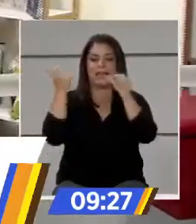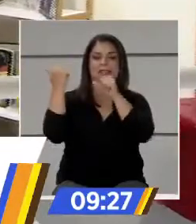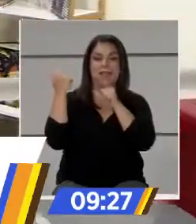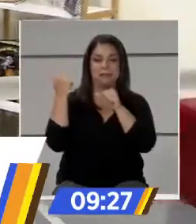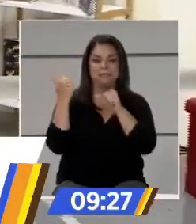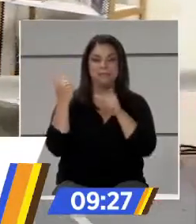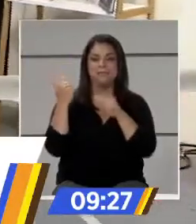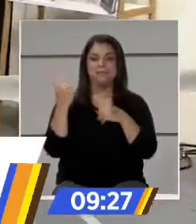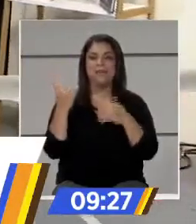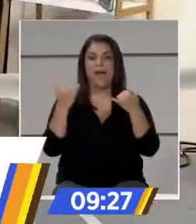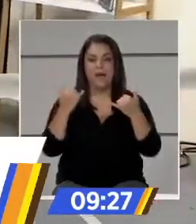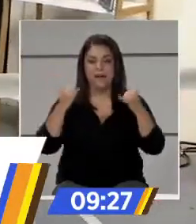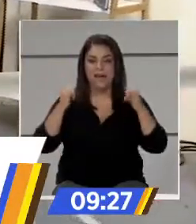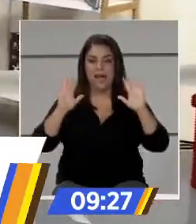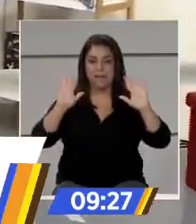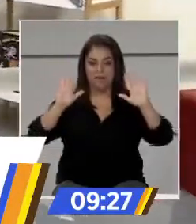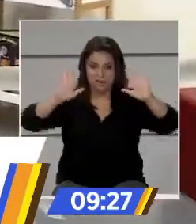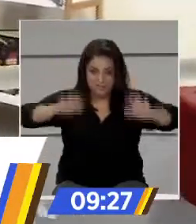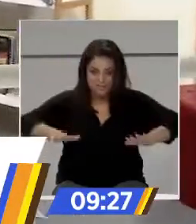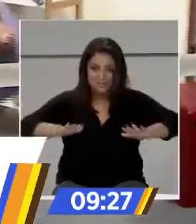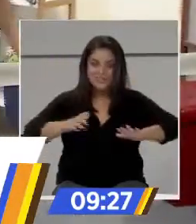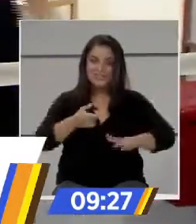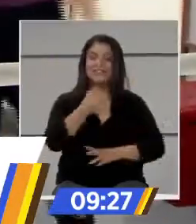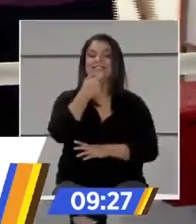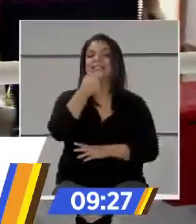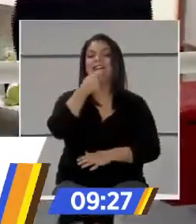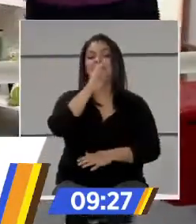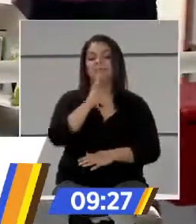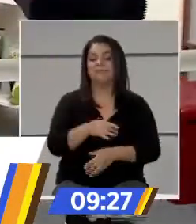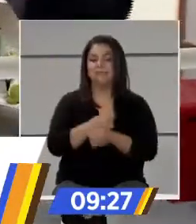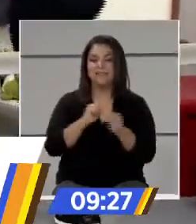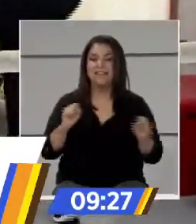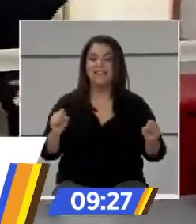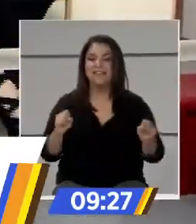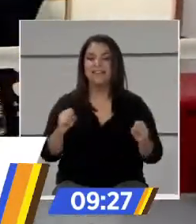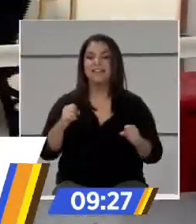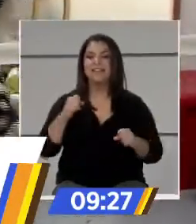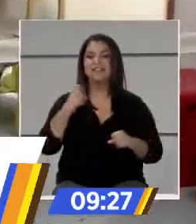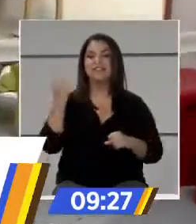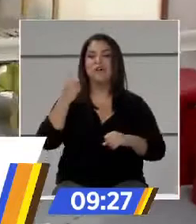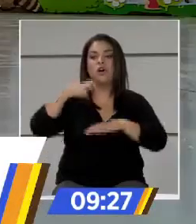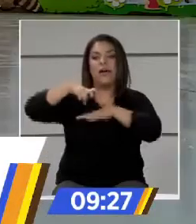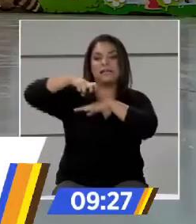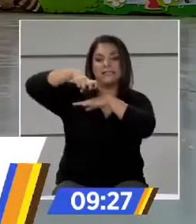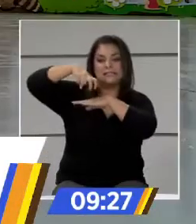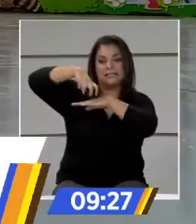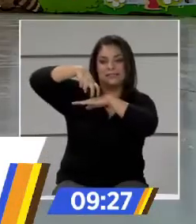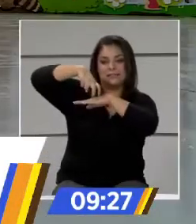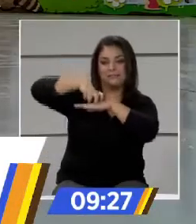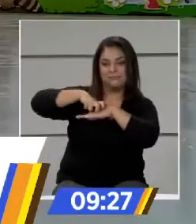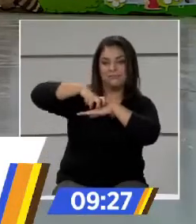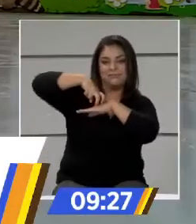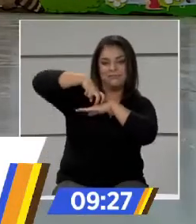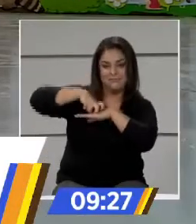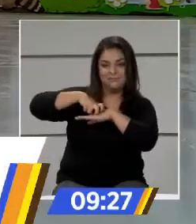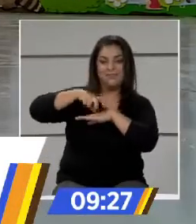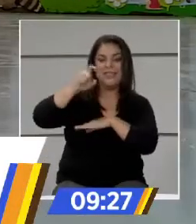Ahora de manos. No. Tira, tira. Ahora, ahora en cuclillas. Ah, ok, sí, en